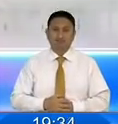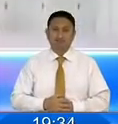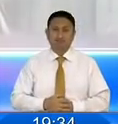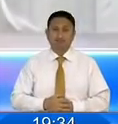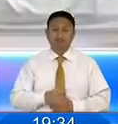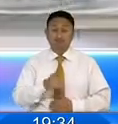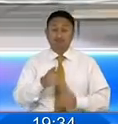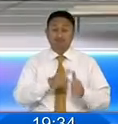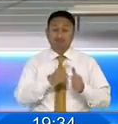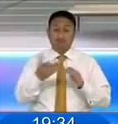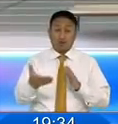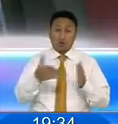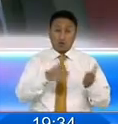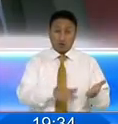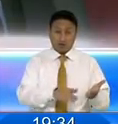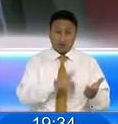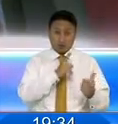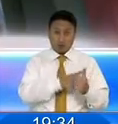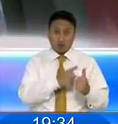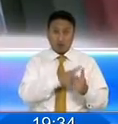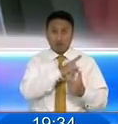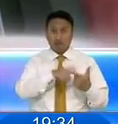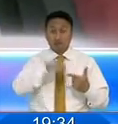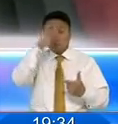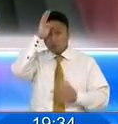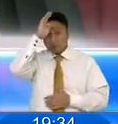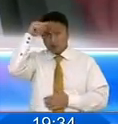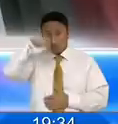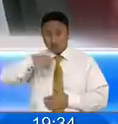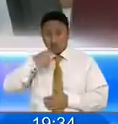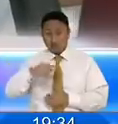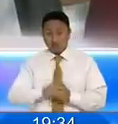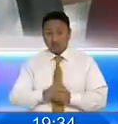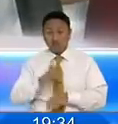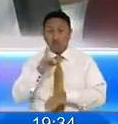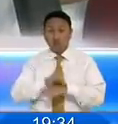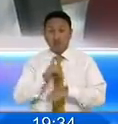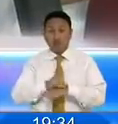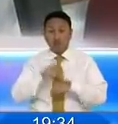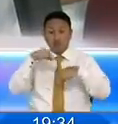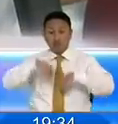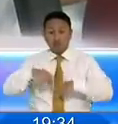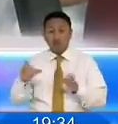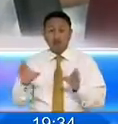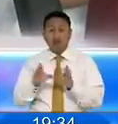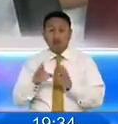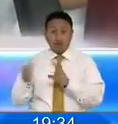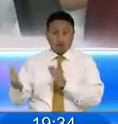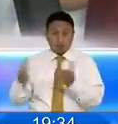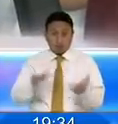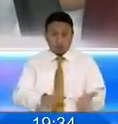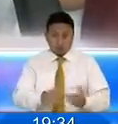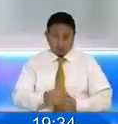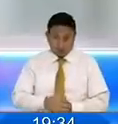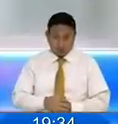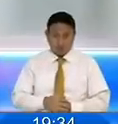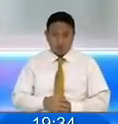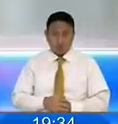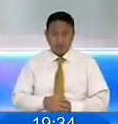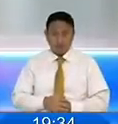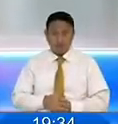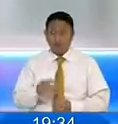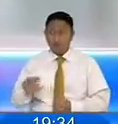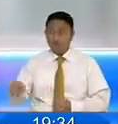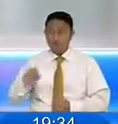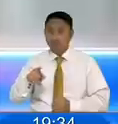de la partida del ser querido, en el hospital les indicaron que el médico tratante debe extender el certificado de defunción. Y la mentira